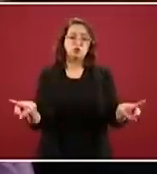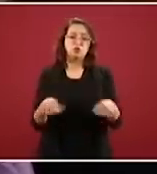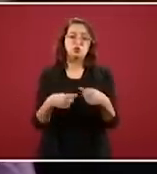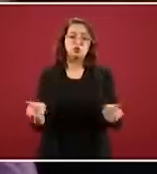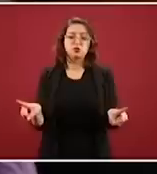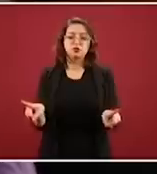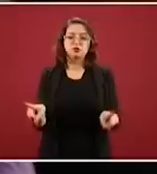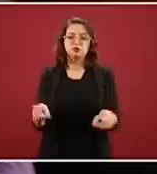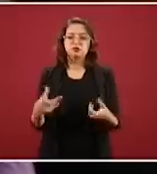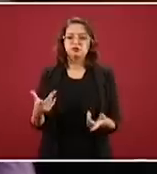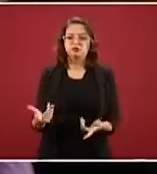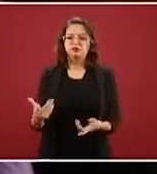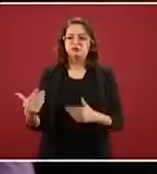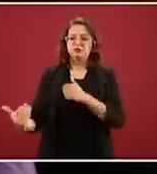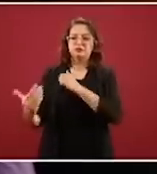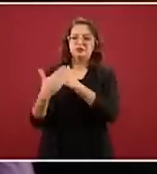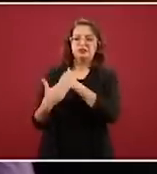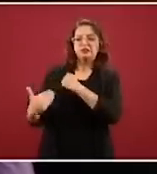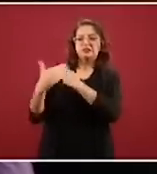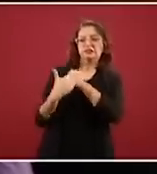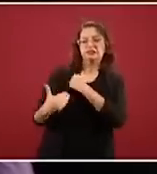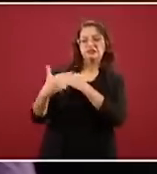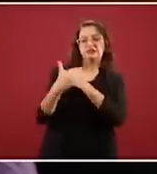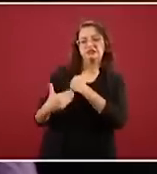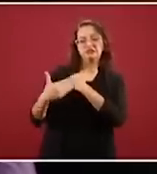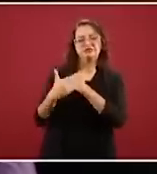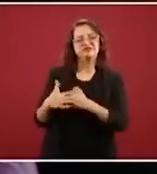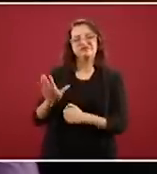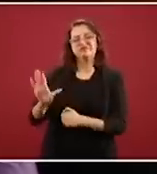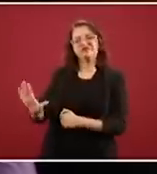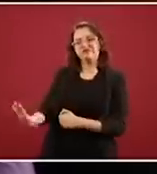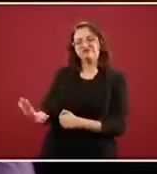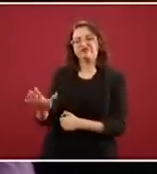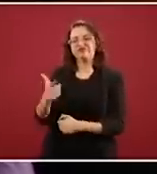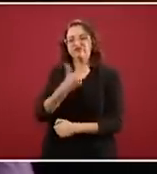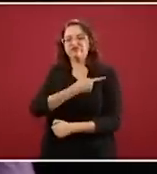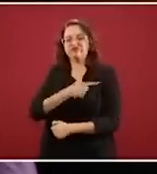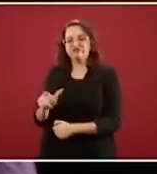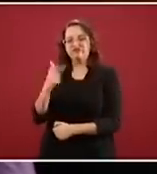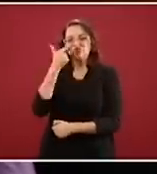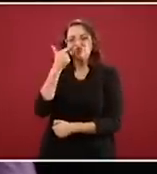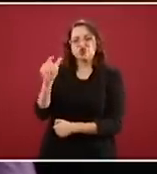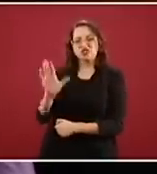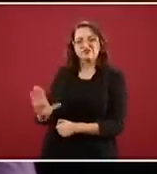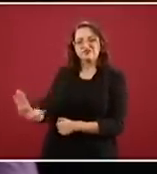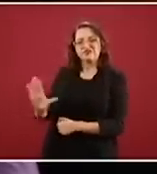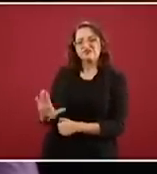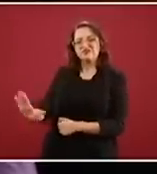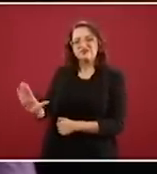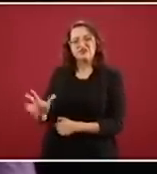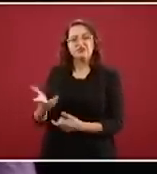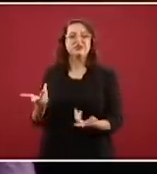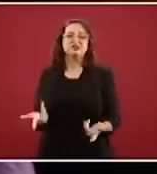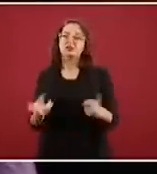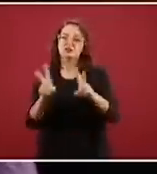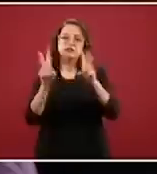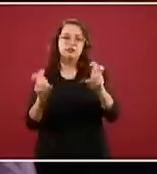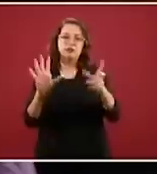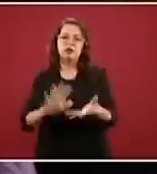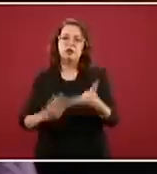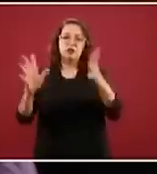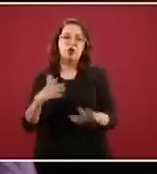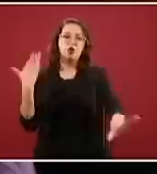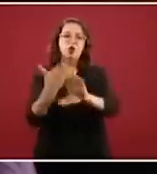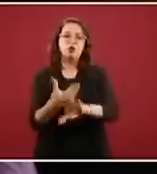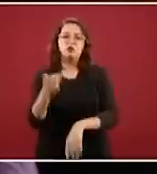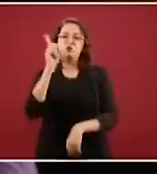de la música habría rechazado en su pretensión de establecer una relación de pareja. El tema contra las mujeres, bueno, pues